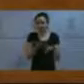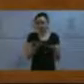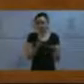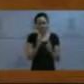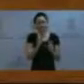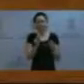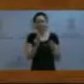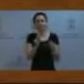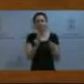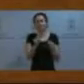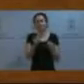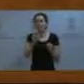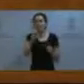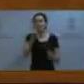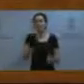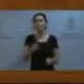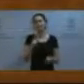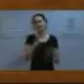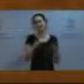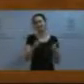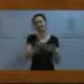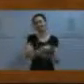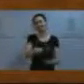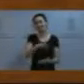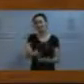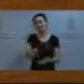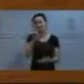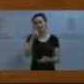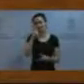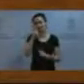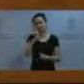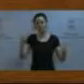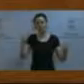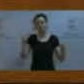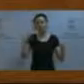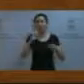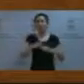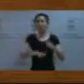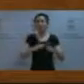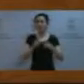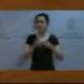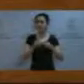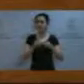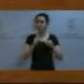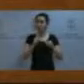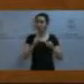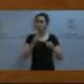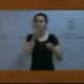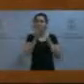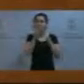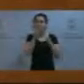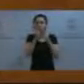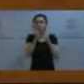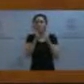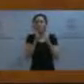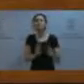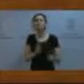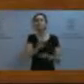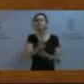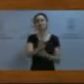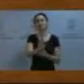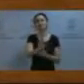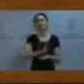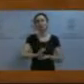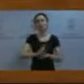ERA pierde 70 millones al año y las familias de usuarios anuncian protestas ante la consejería.